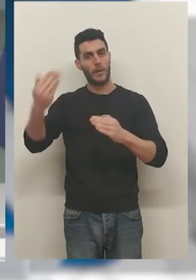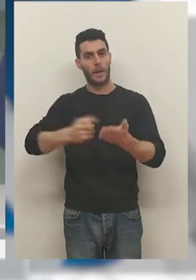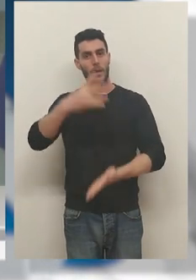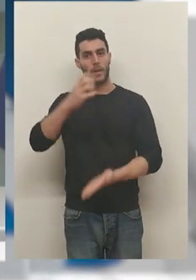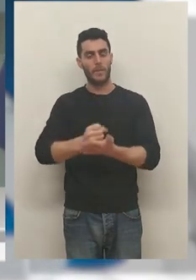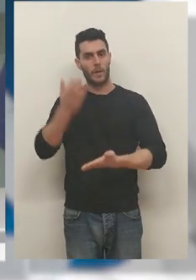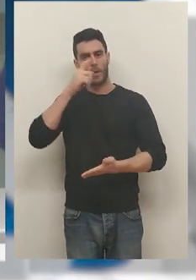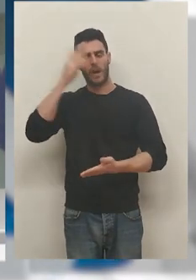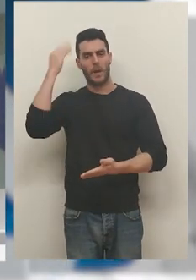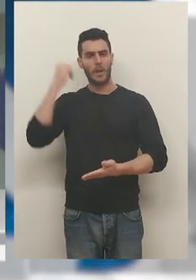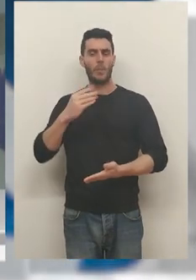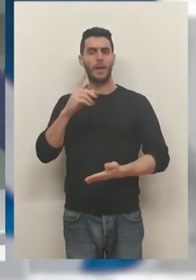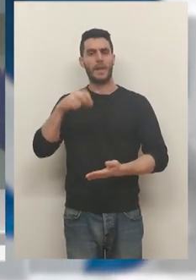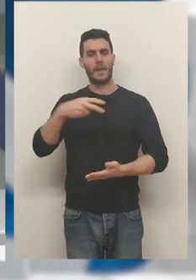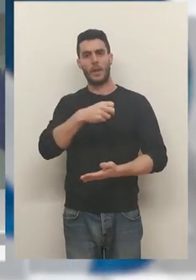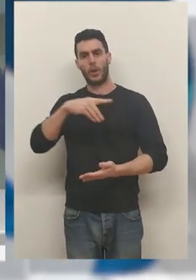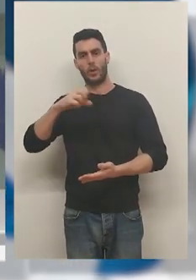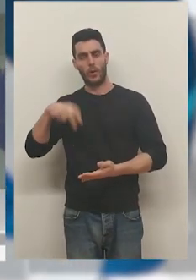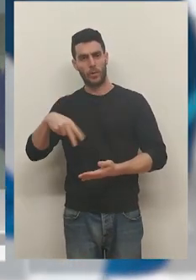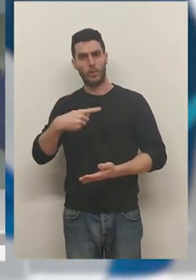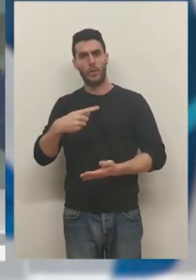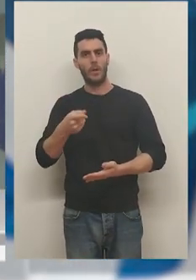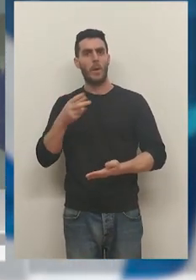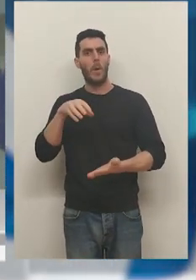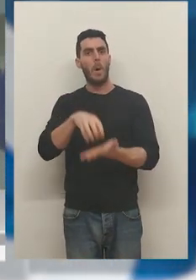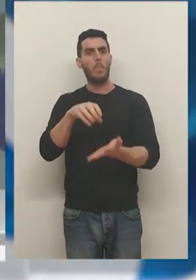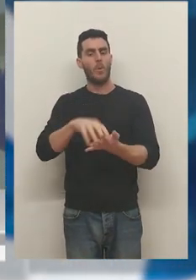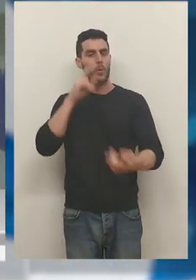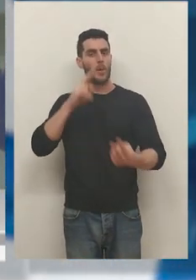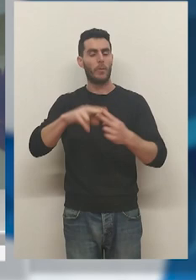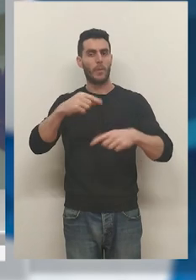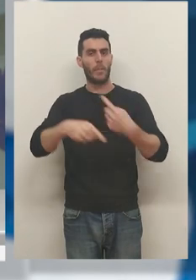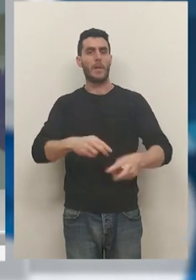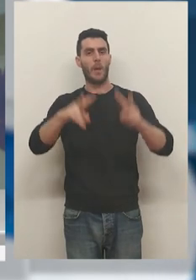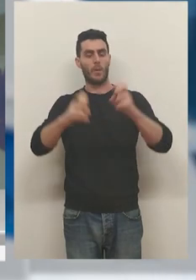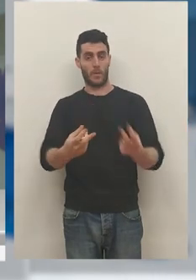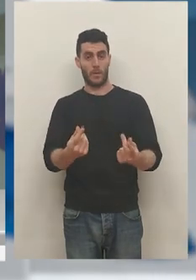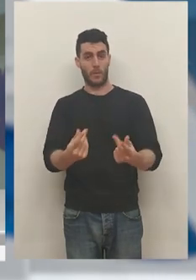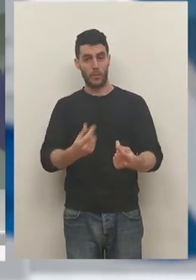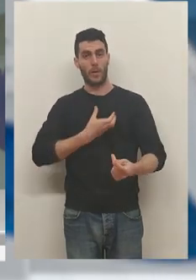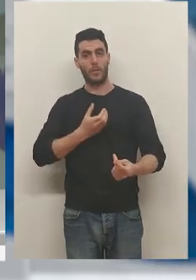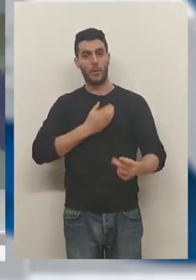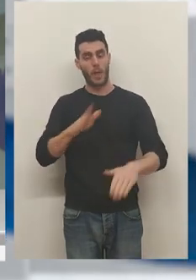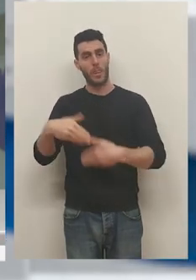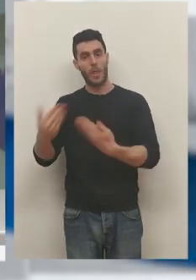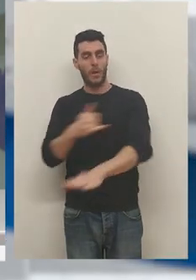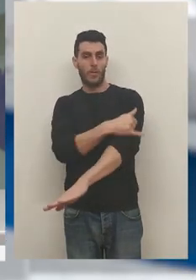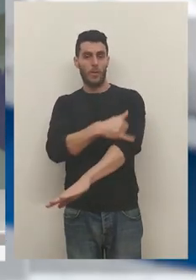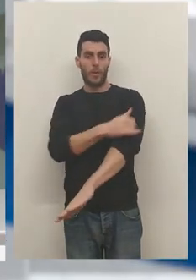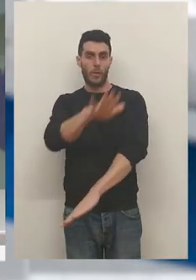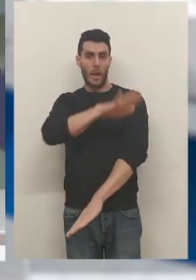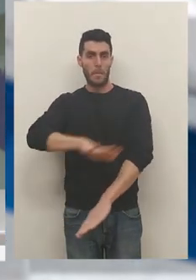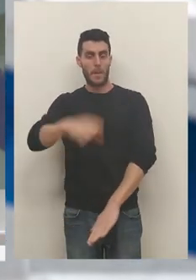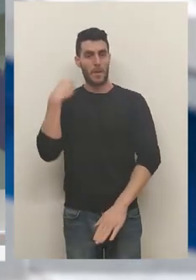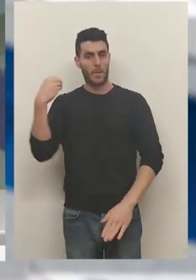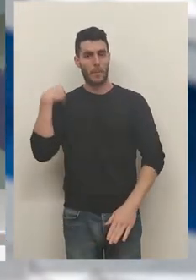el edificio de la antigua Escuela infantil ding Dong se convertirá en el nuevo punto de encuentro familiar de logroño del ayuntamiento ha cedido al gobierno